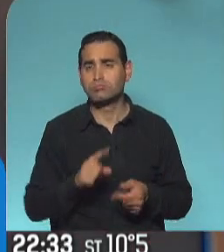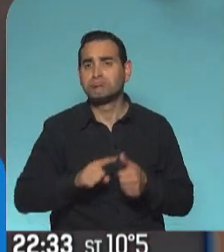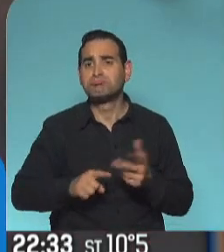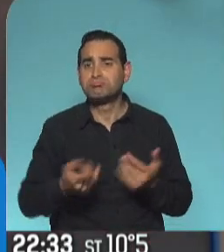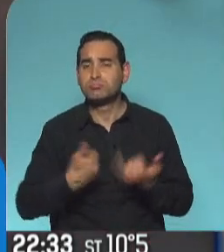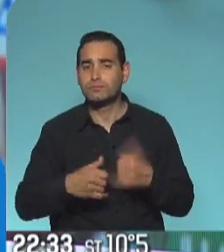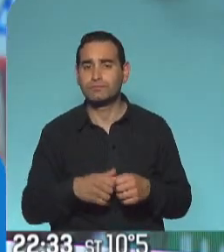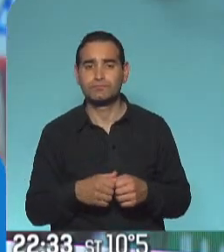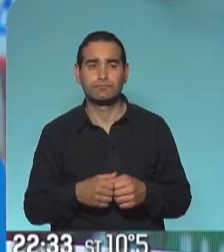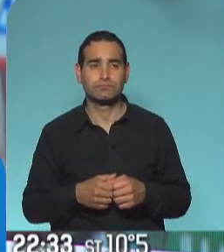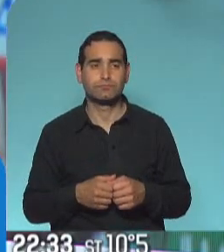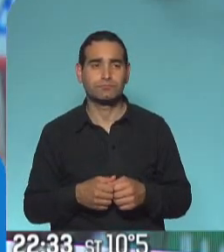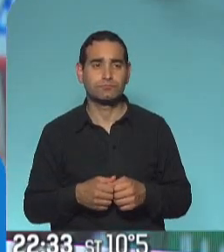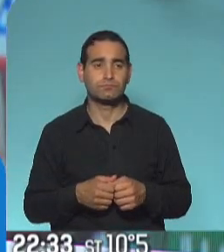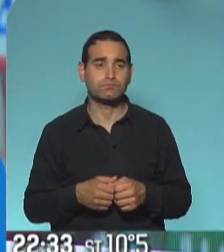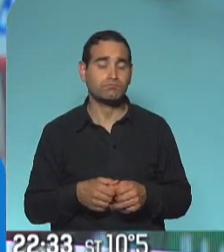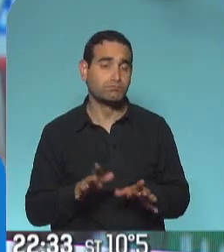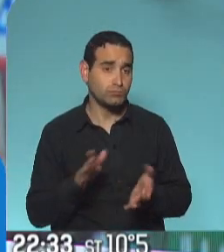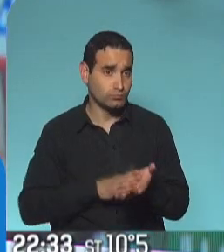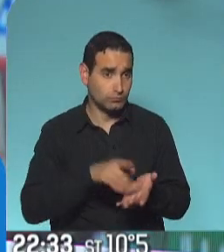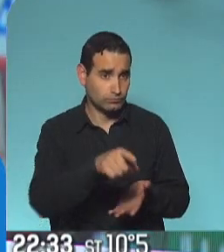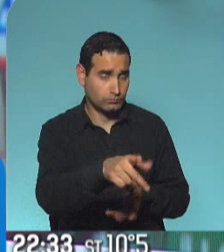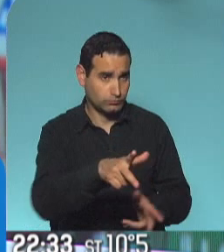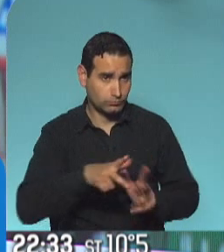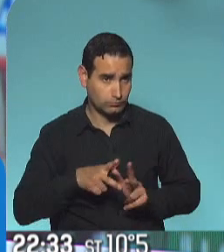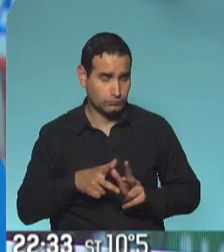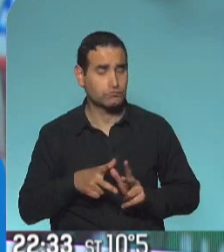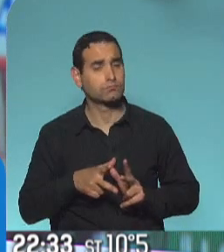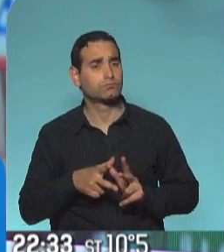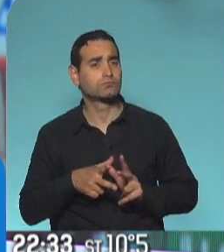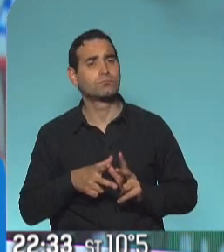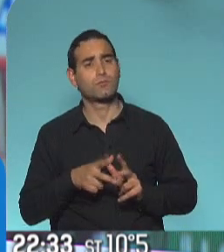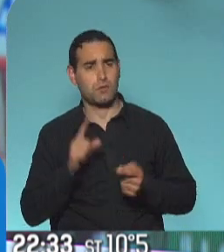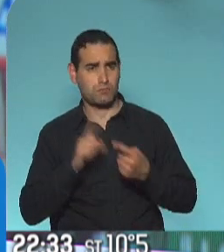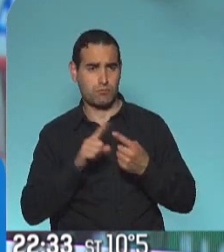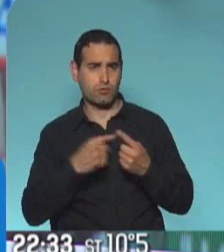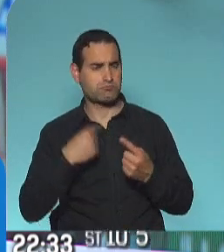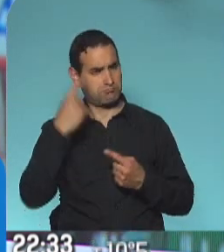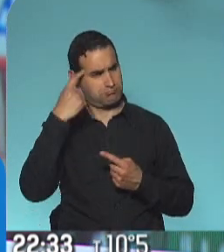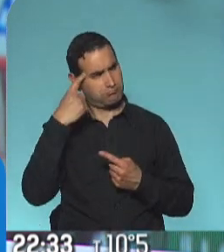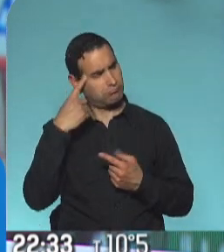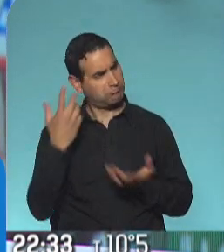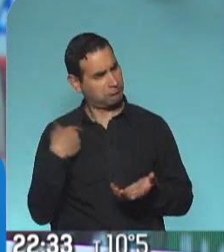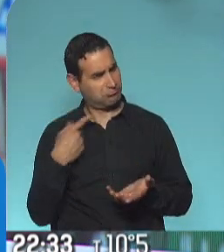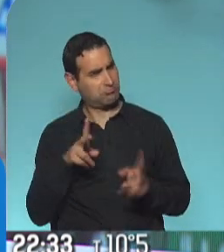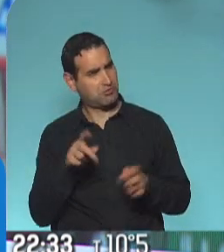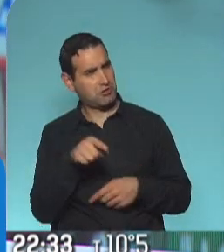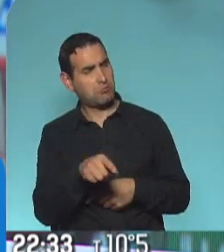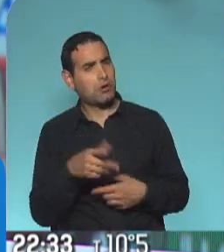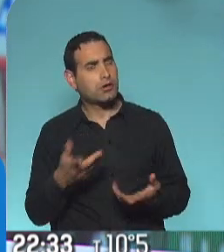hay? Mira, en ese sentido, primero, hay una pregunta que me hago, ¿no?, a veces sobre esta cuestión, que